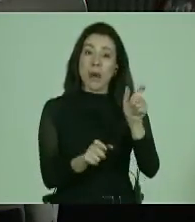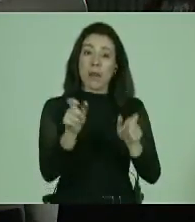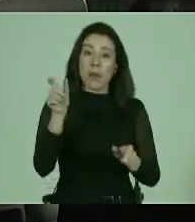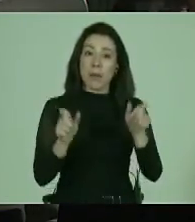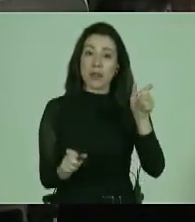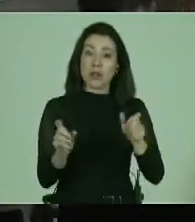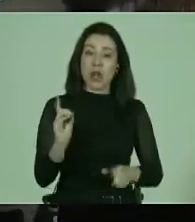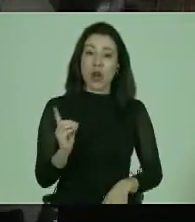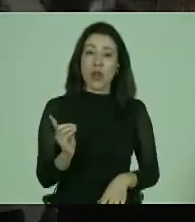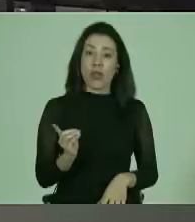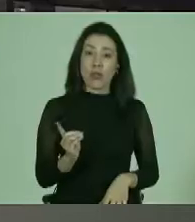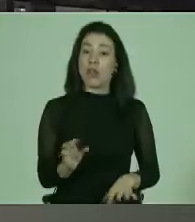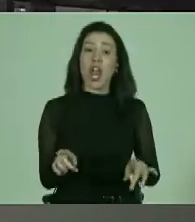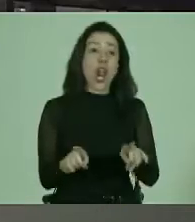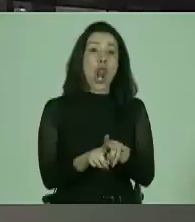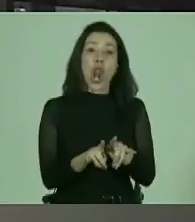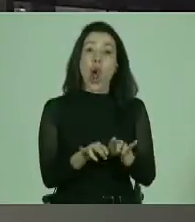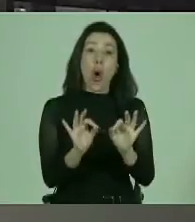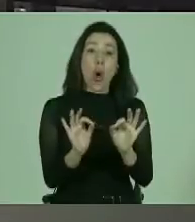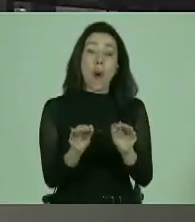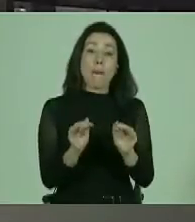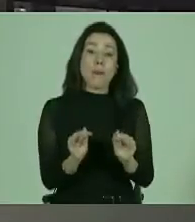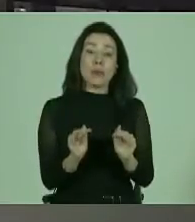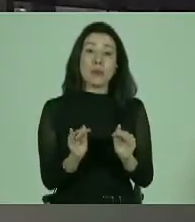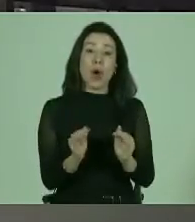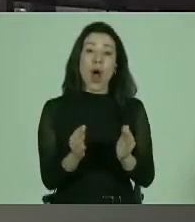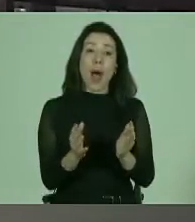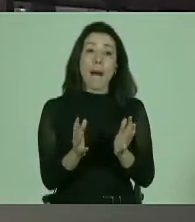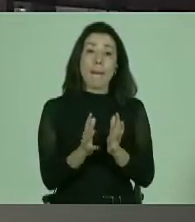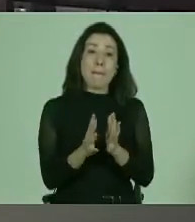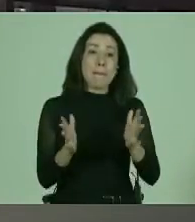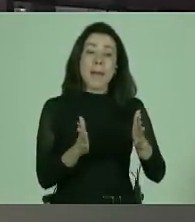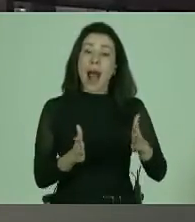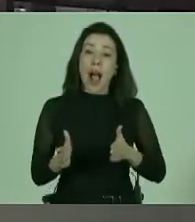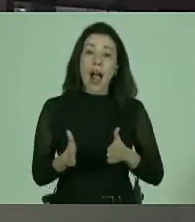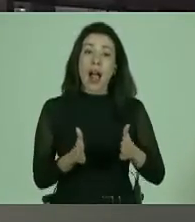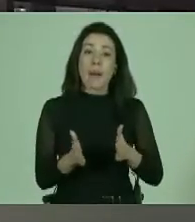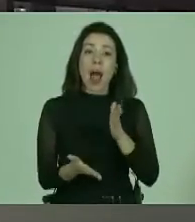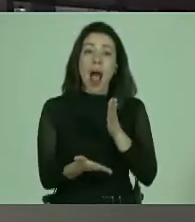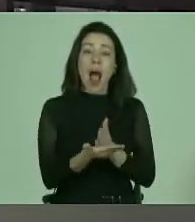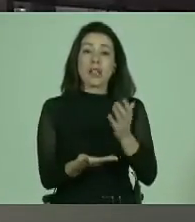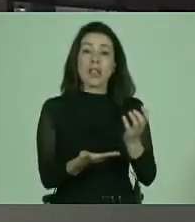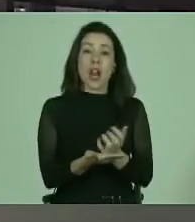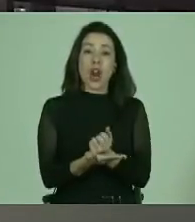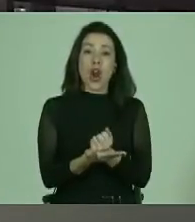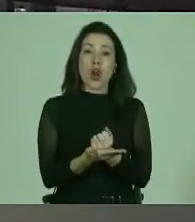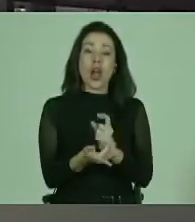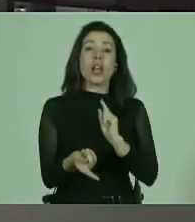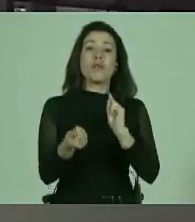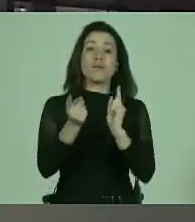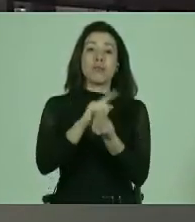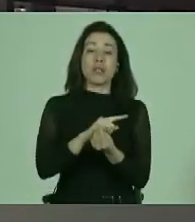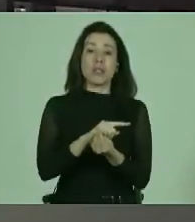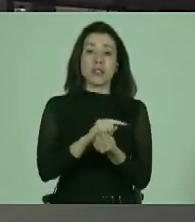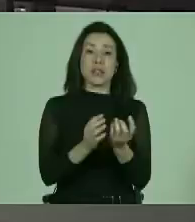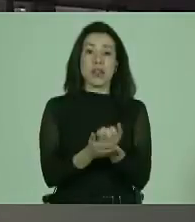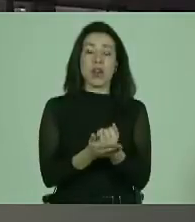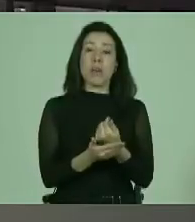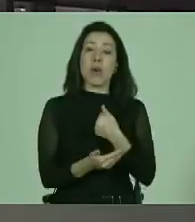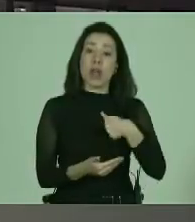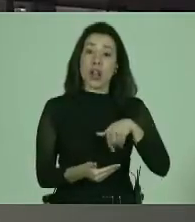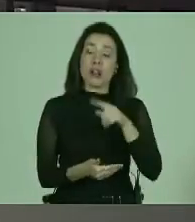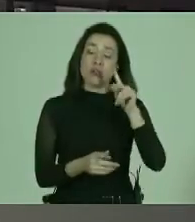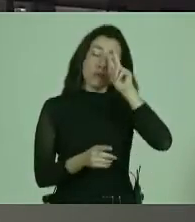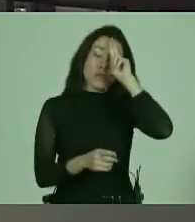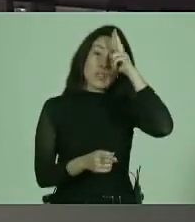con discapacidad es exactamente lo mismo hay un gran camino hasta conseguir que eso se pueda lograr porque venimos